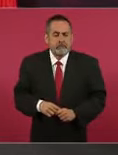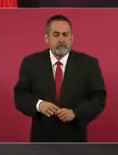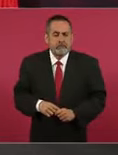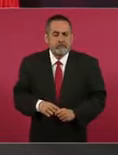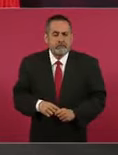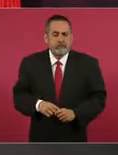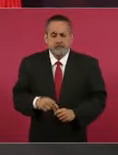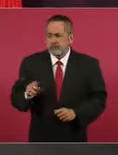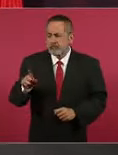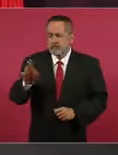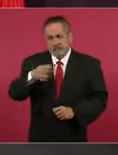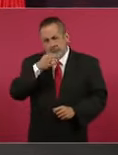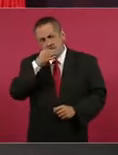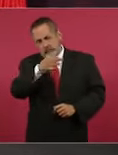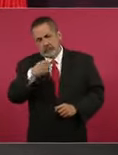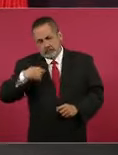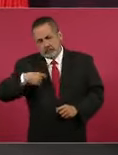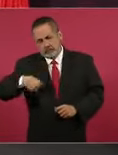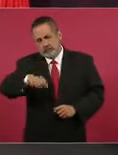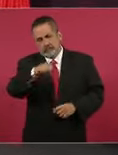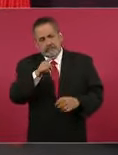que me avisaba